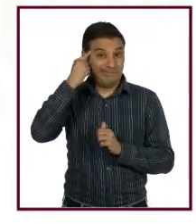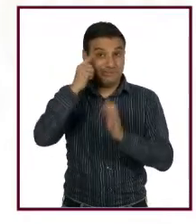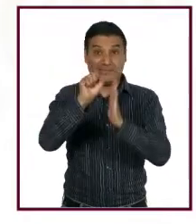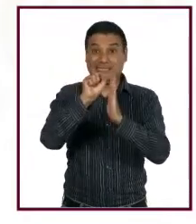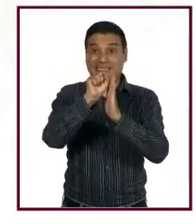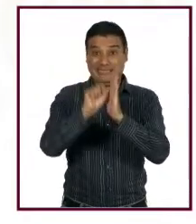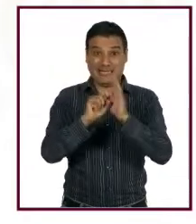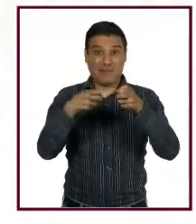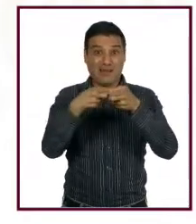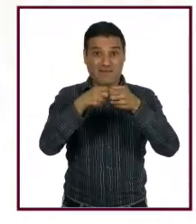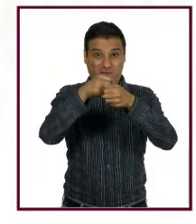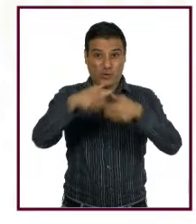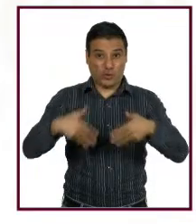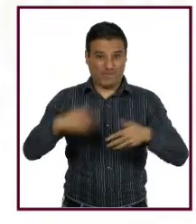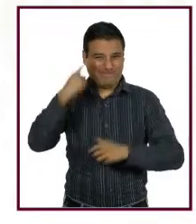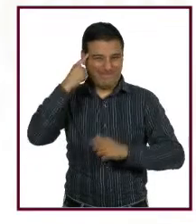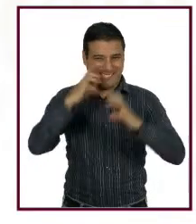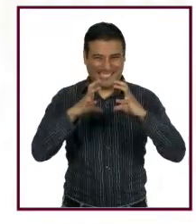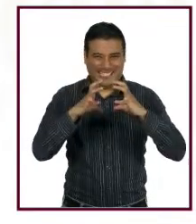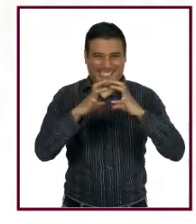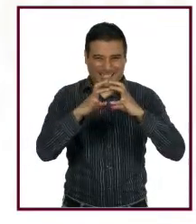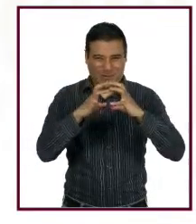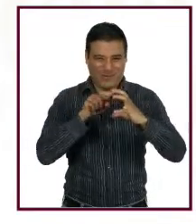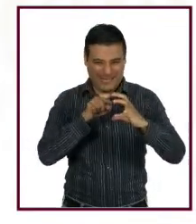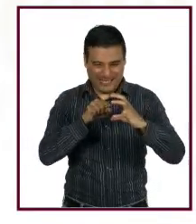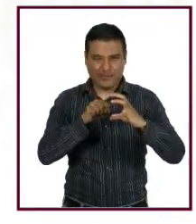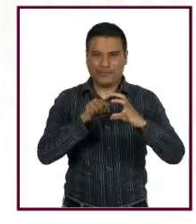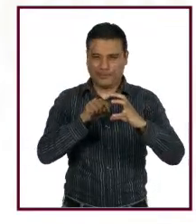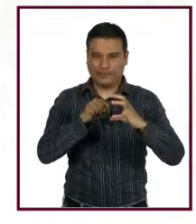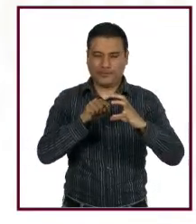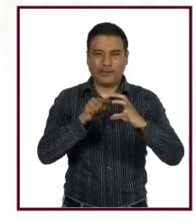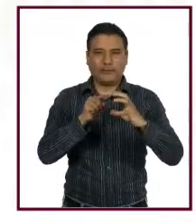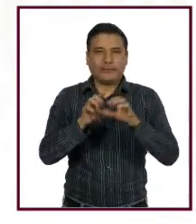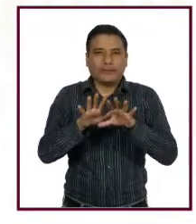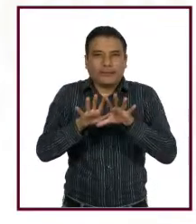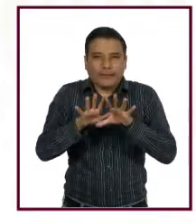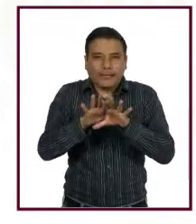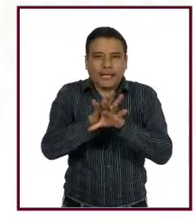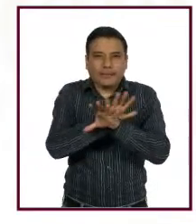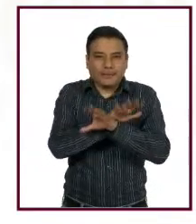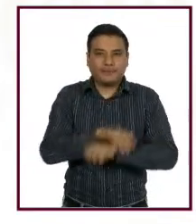central, el cerebro. Este tipo de moléculas